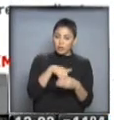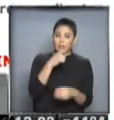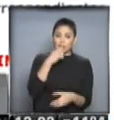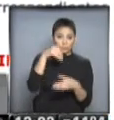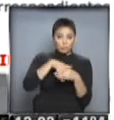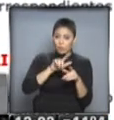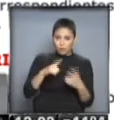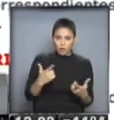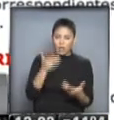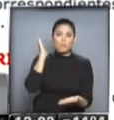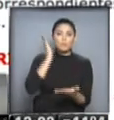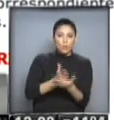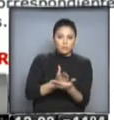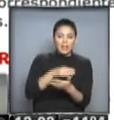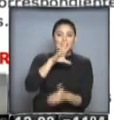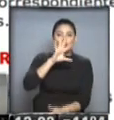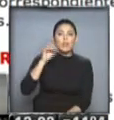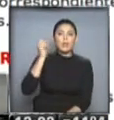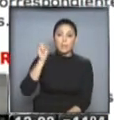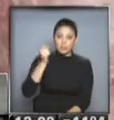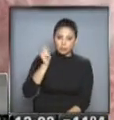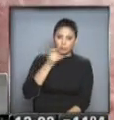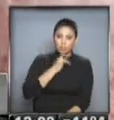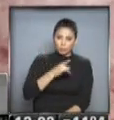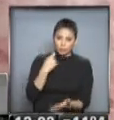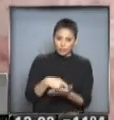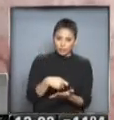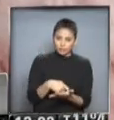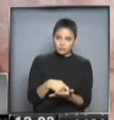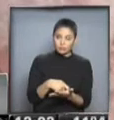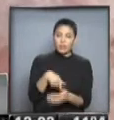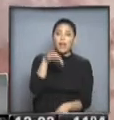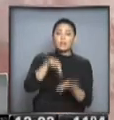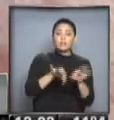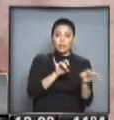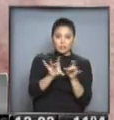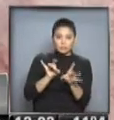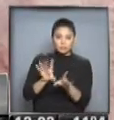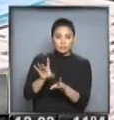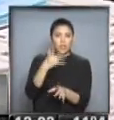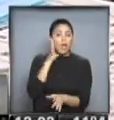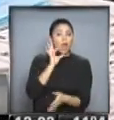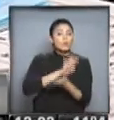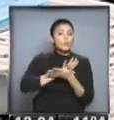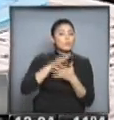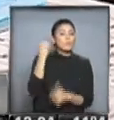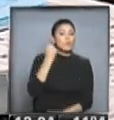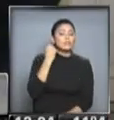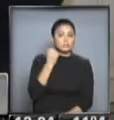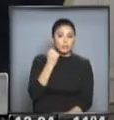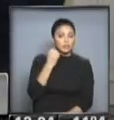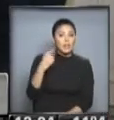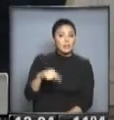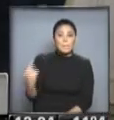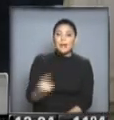no votar prevé un pago de 50 pesos. Estas primarias tienen una novedad relevante.